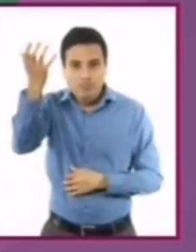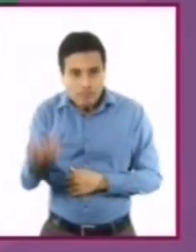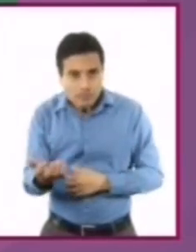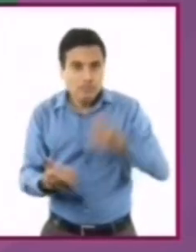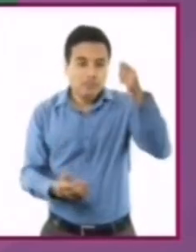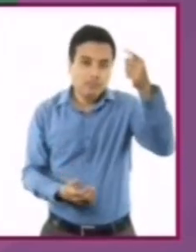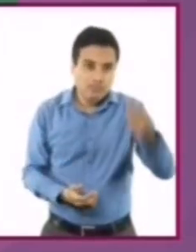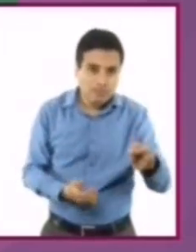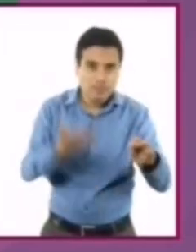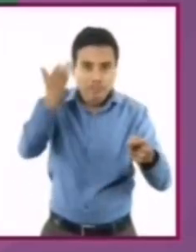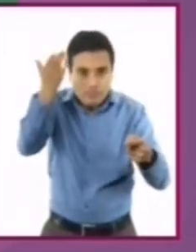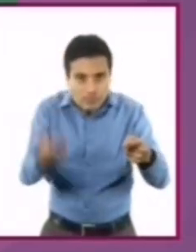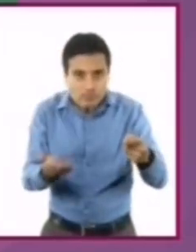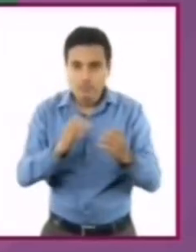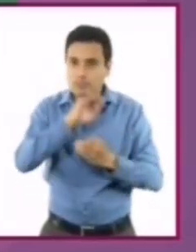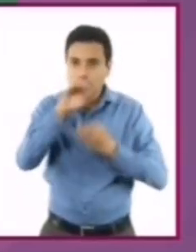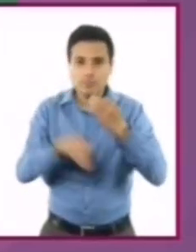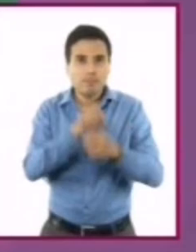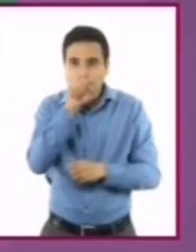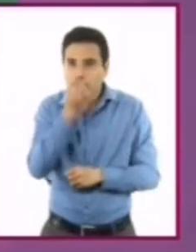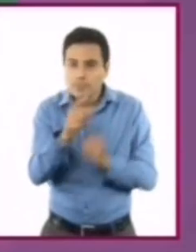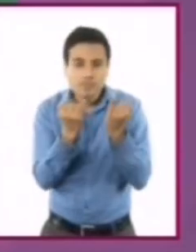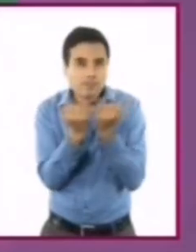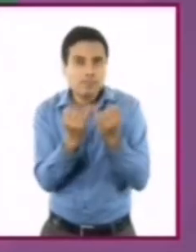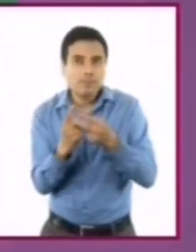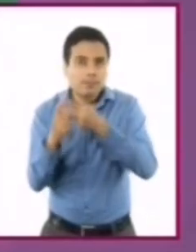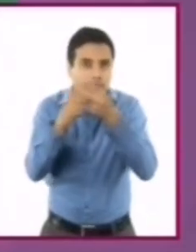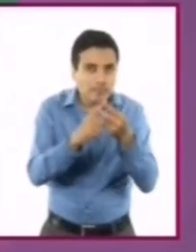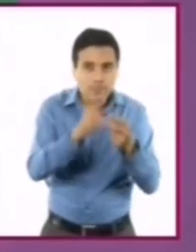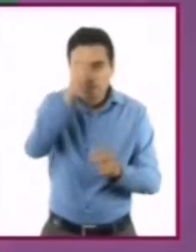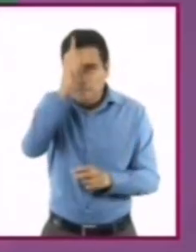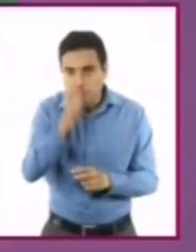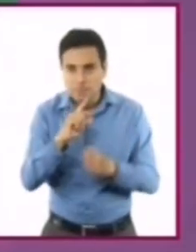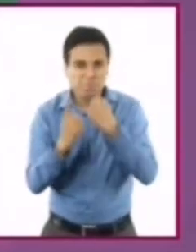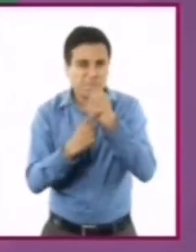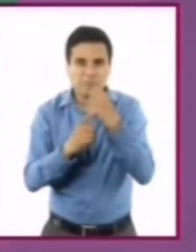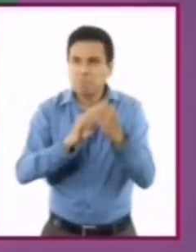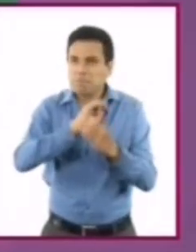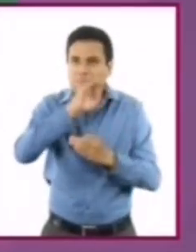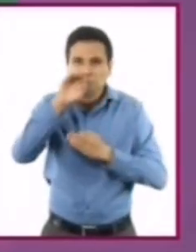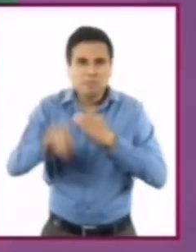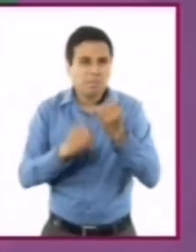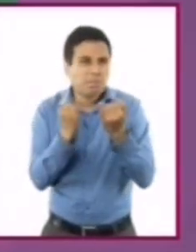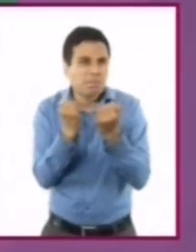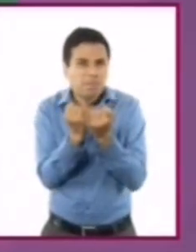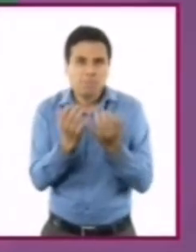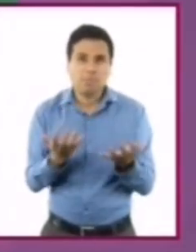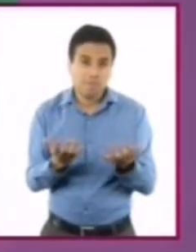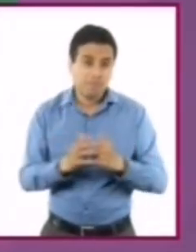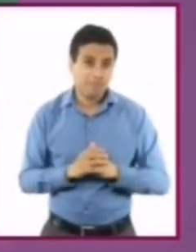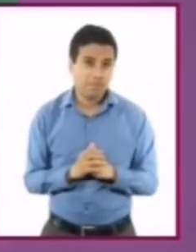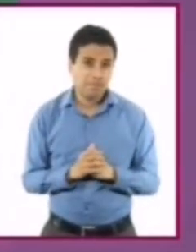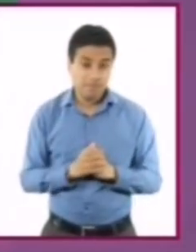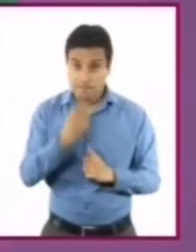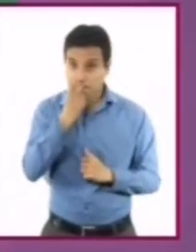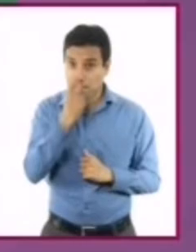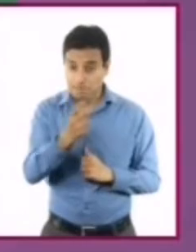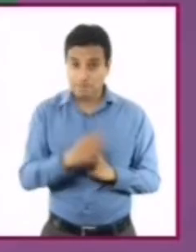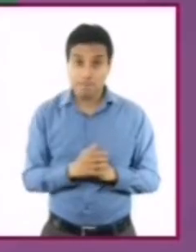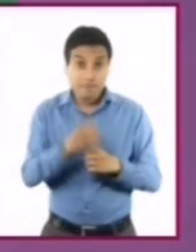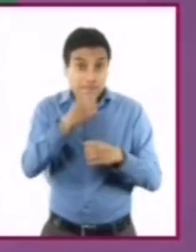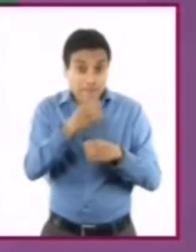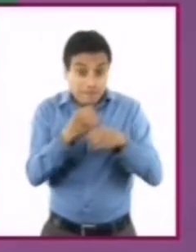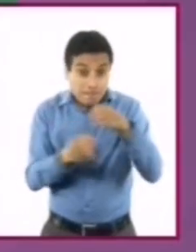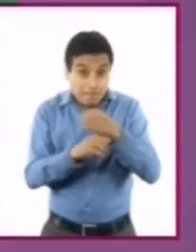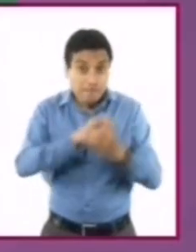terrestre y a todos los astros del universo, y concluyó que la gravedad era un atributo de todos los cuerpos, y era proporcional